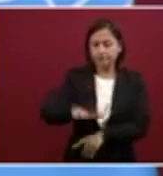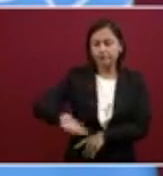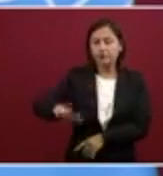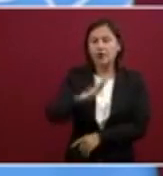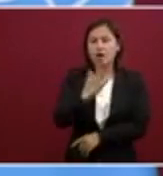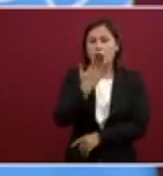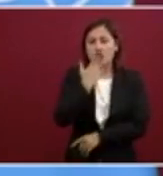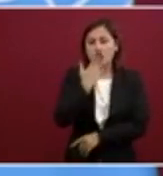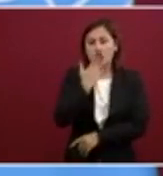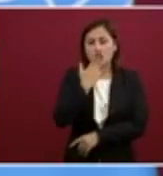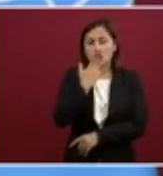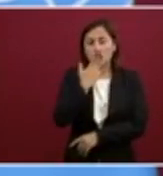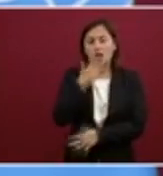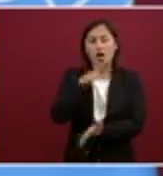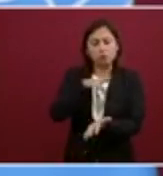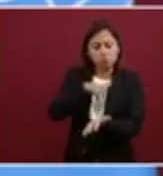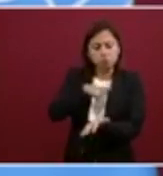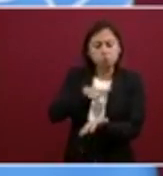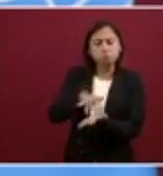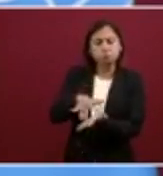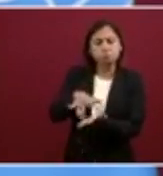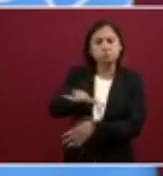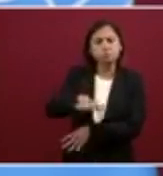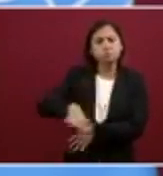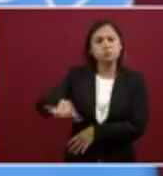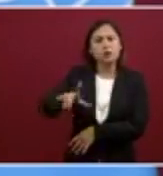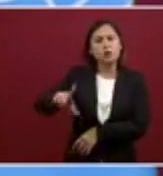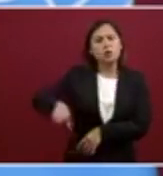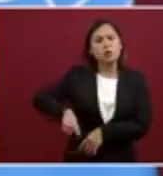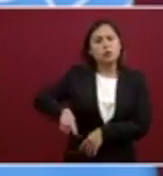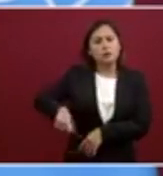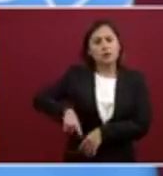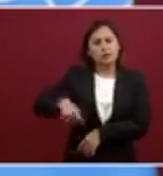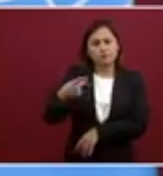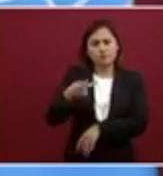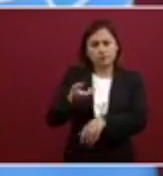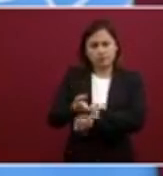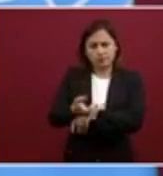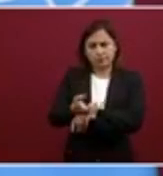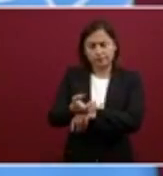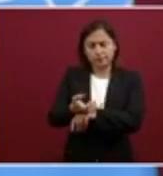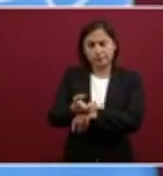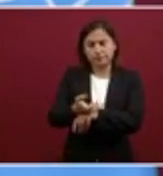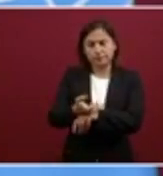estamos apoyando también al gobierno del estado.